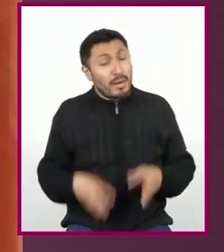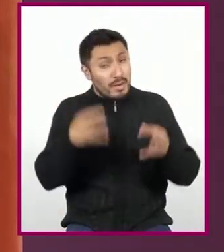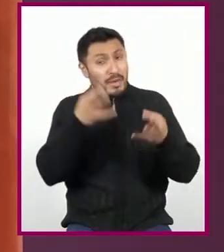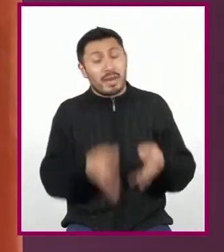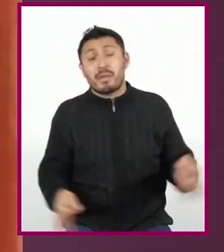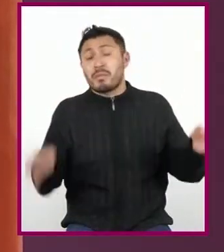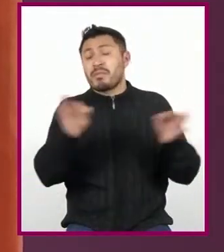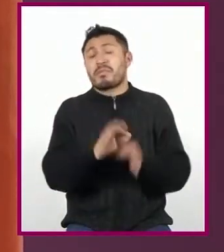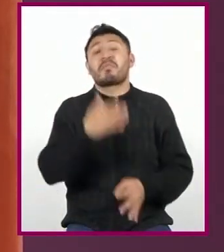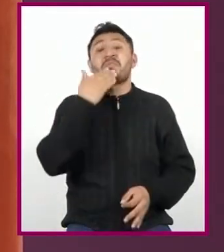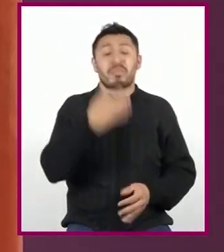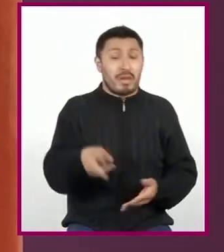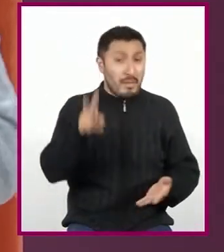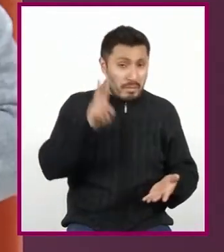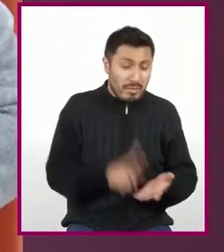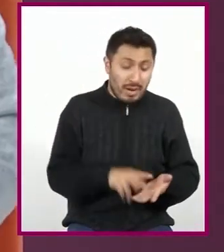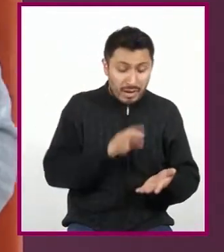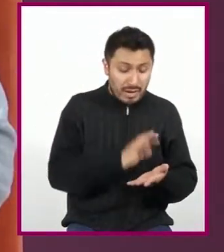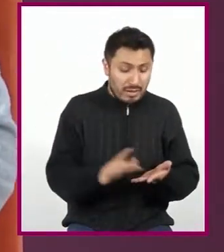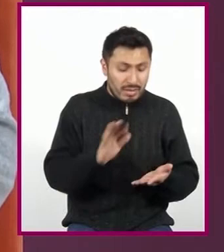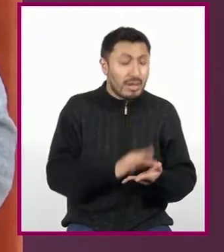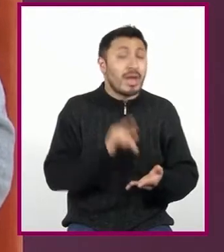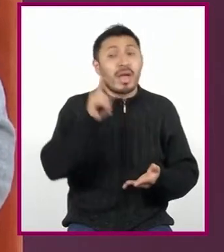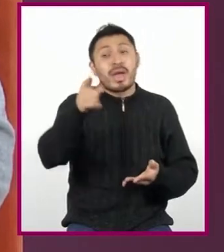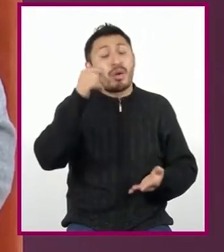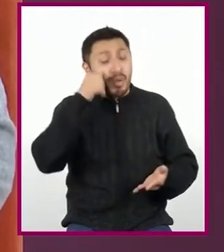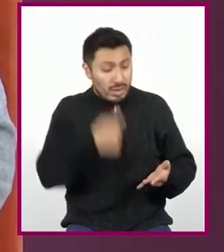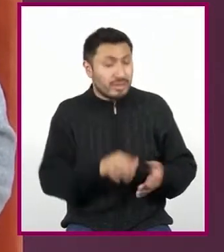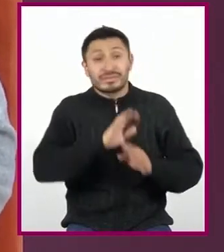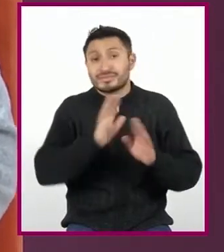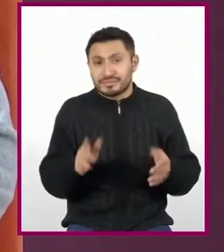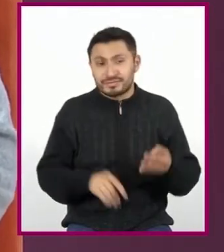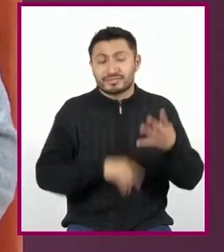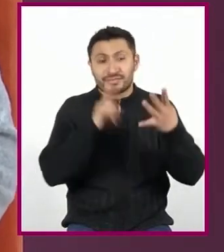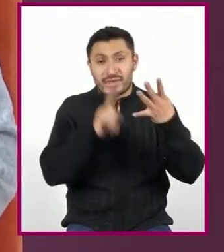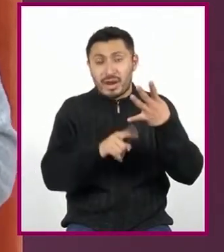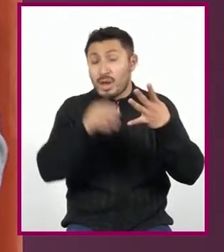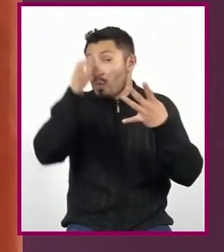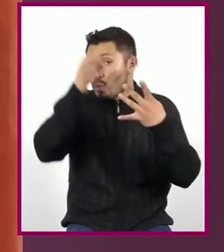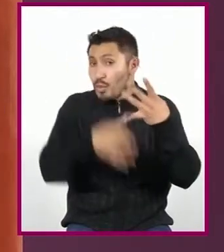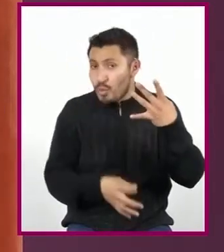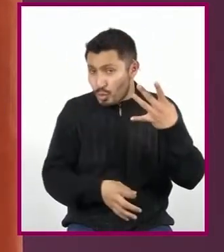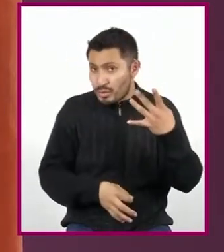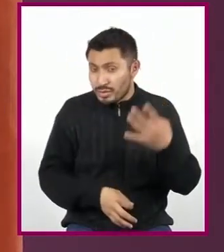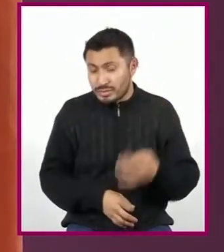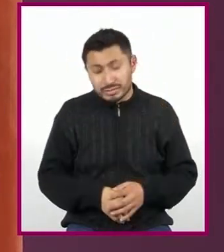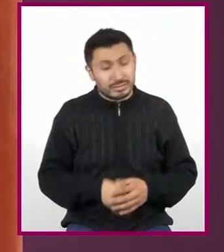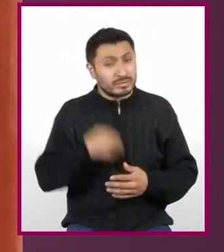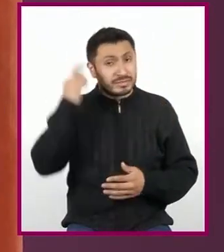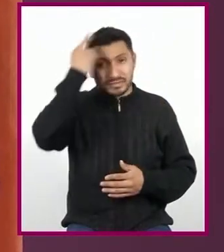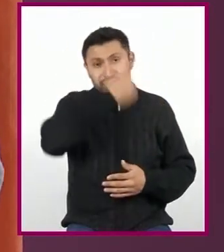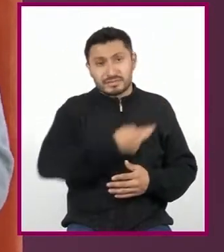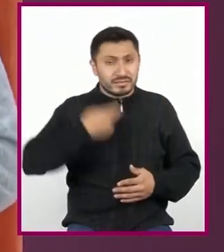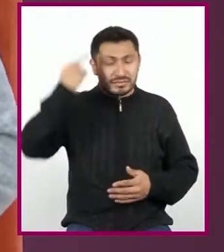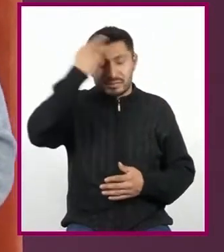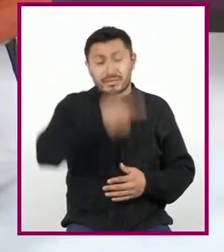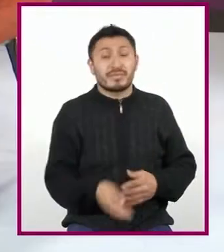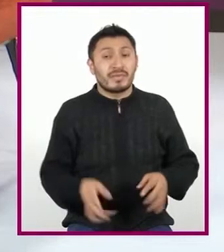impersonal del verbo y se dirige al lector en tercera persona, hace que la cercanía con el lector sea